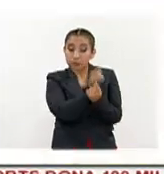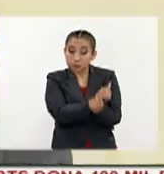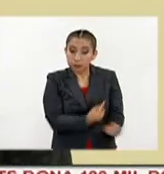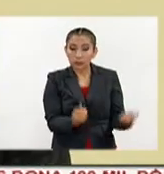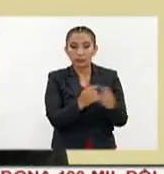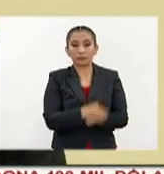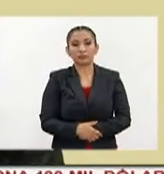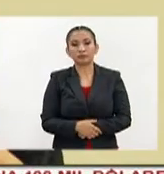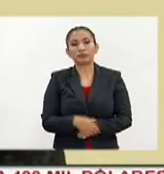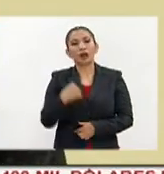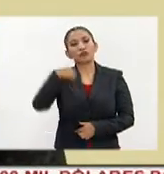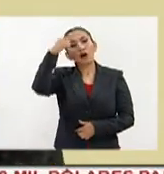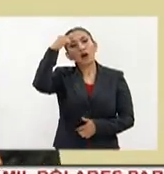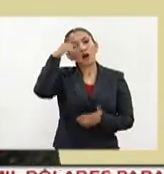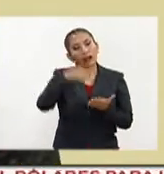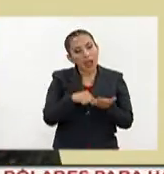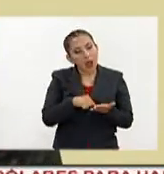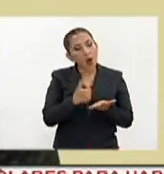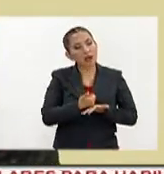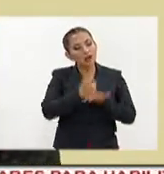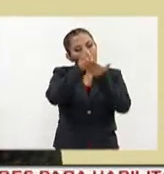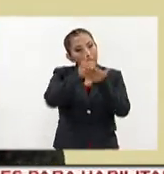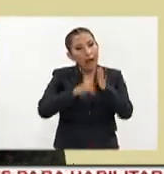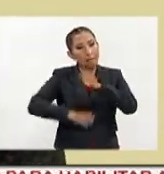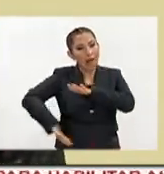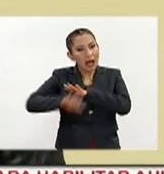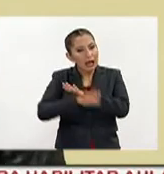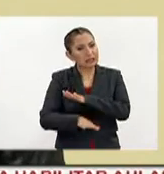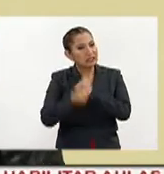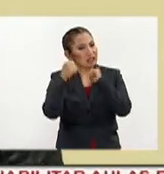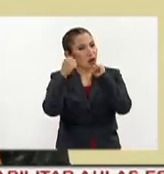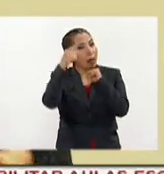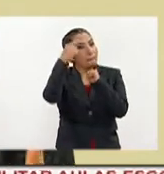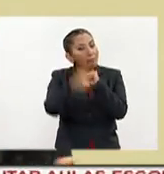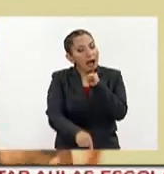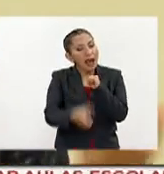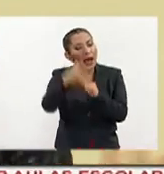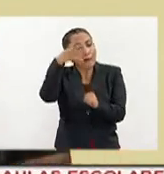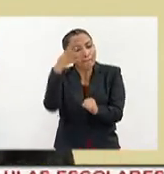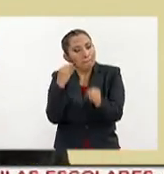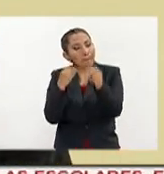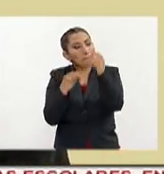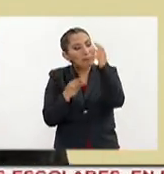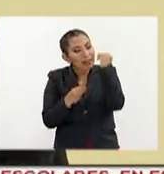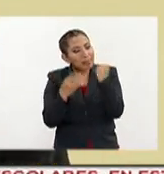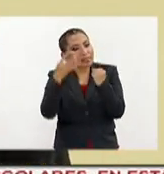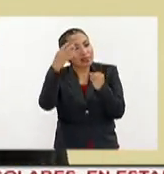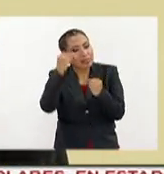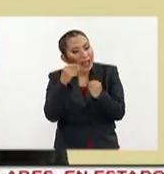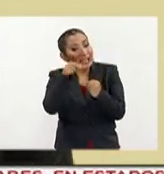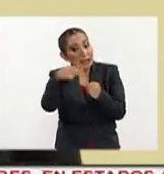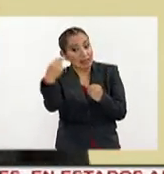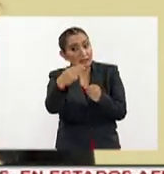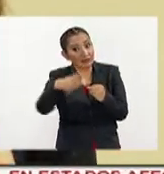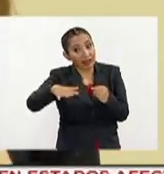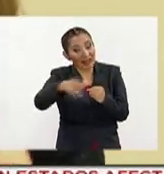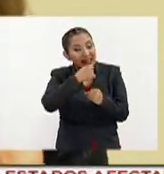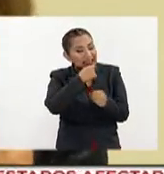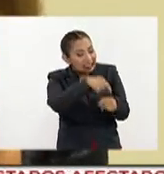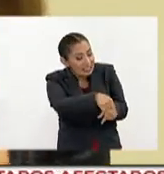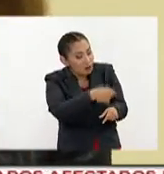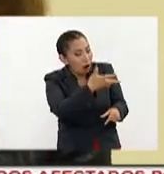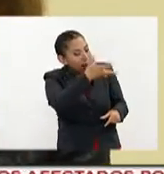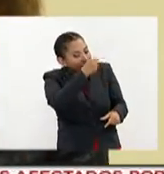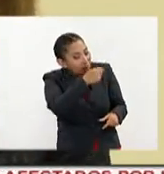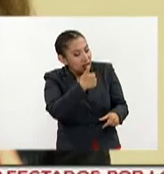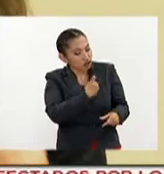niños. Creo que va a sentar las bases, estoy segura, para este aprendizaje que requerimos, de que el niño